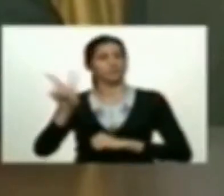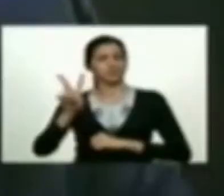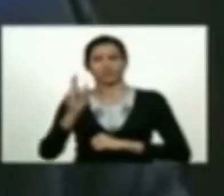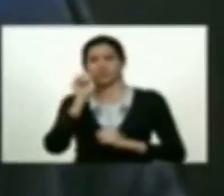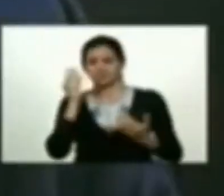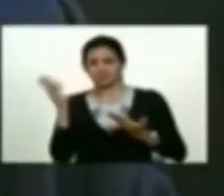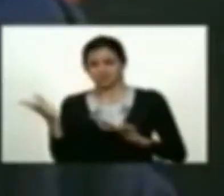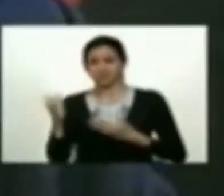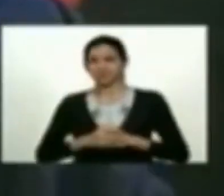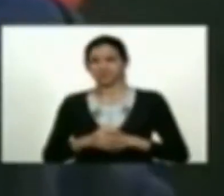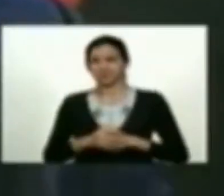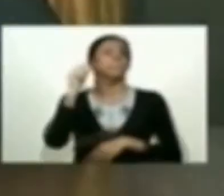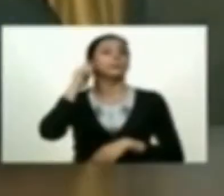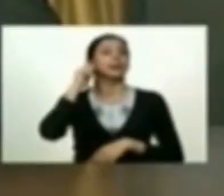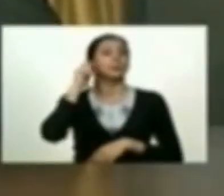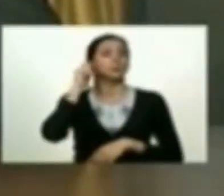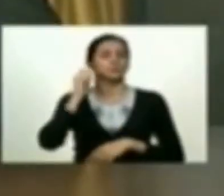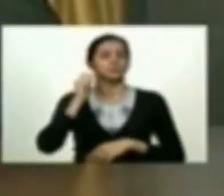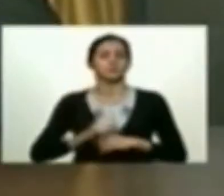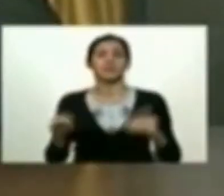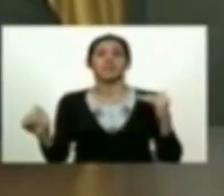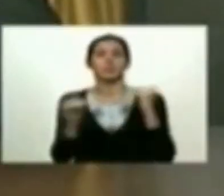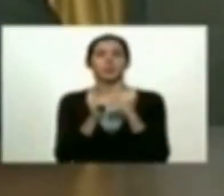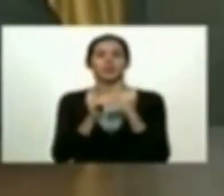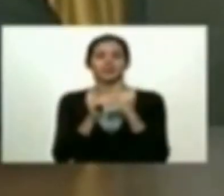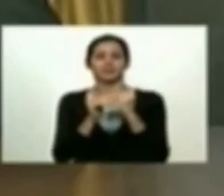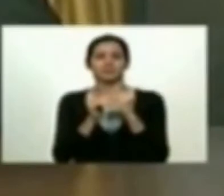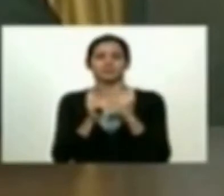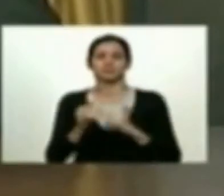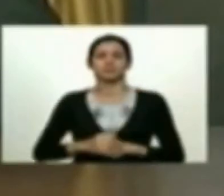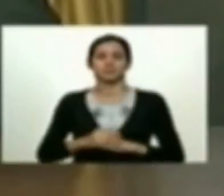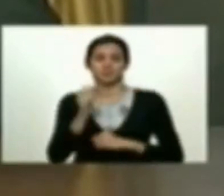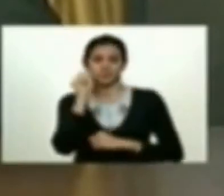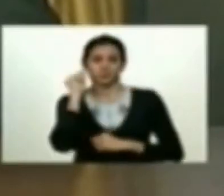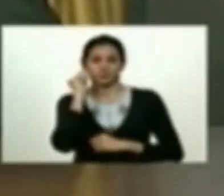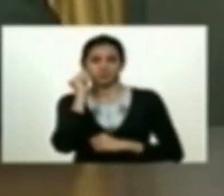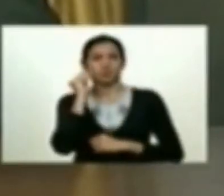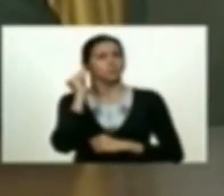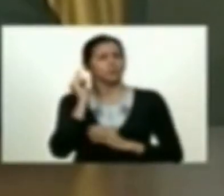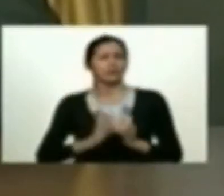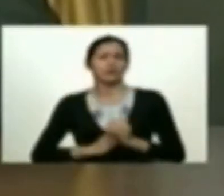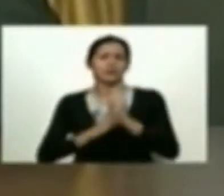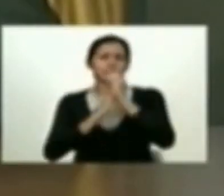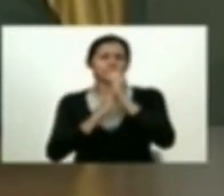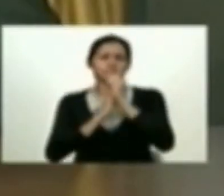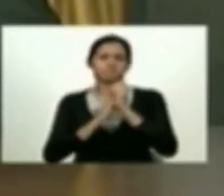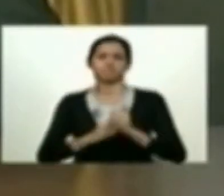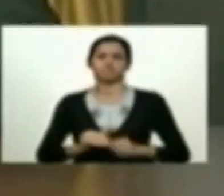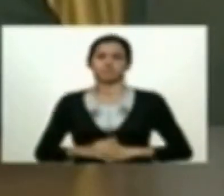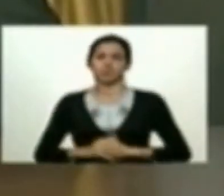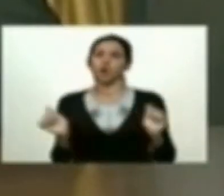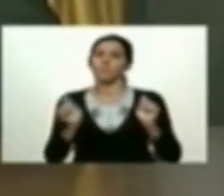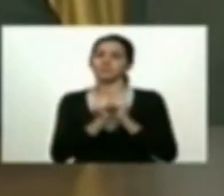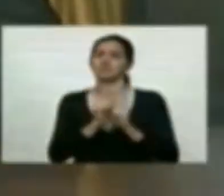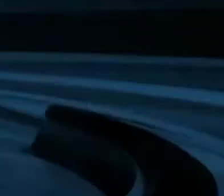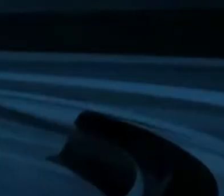creíamos que la peor ocurrencia el chavismo era haber creado un ministerio de la felicidad nos hemos equivocado porque ayer